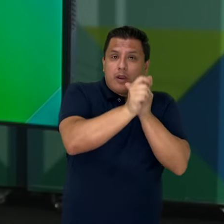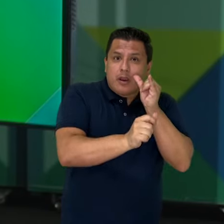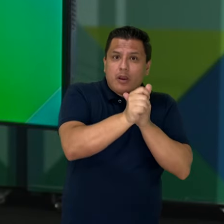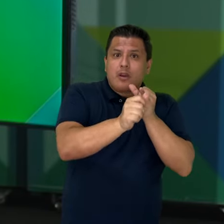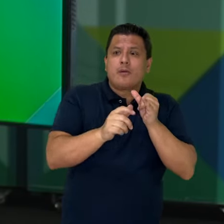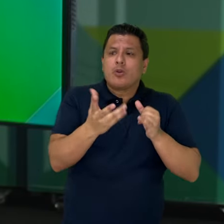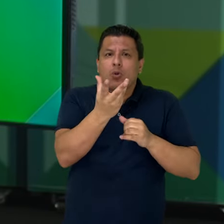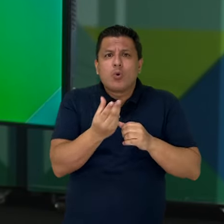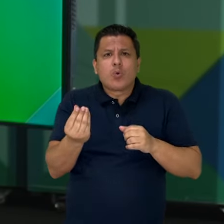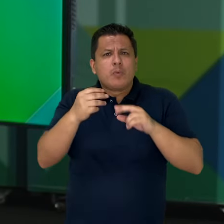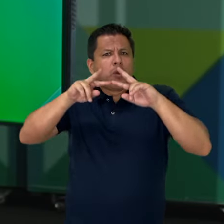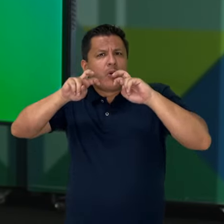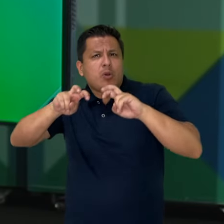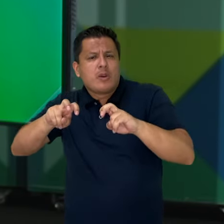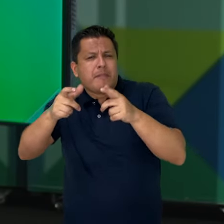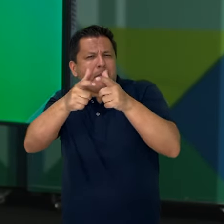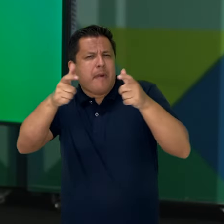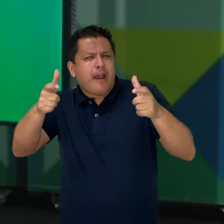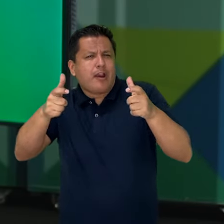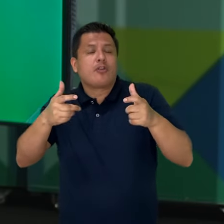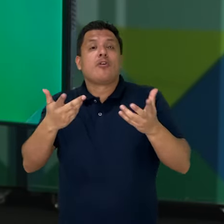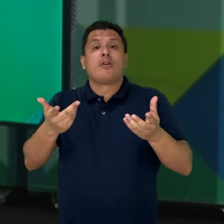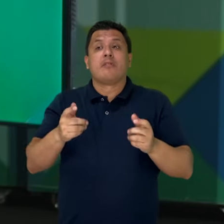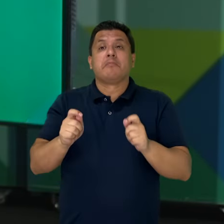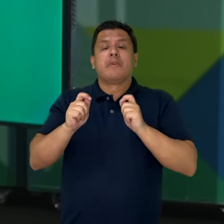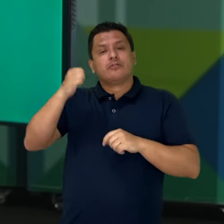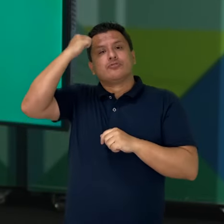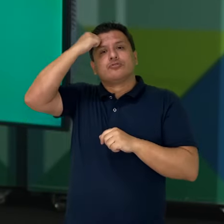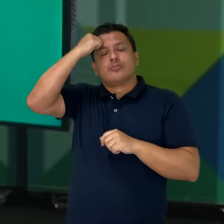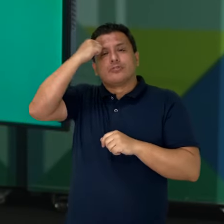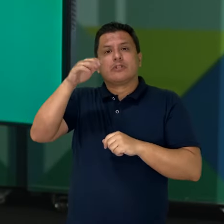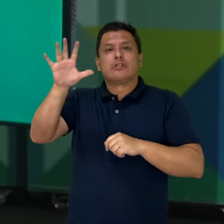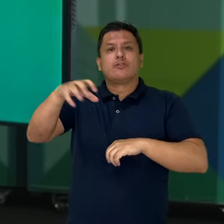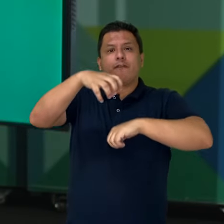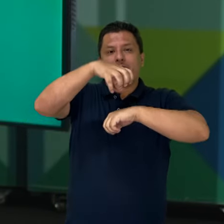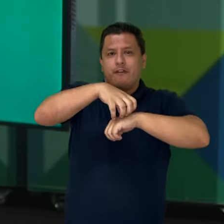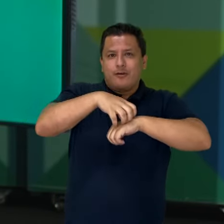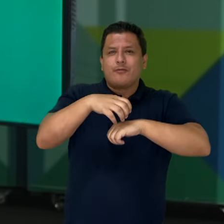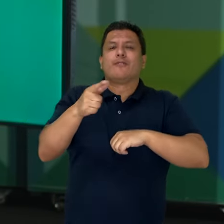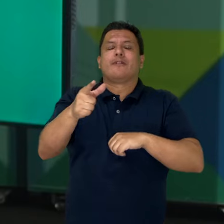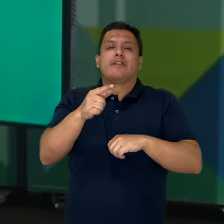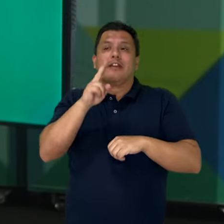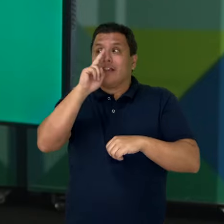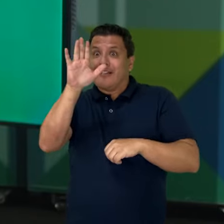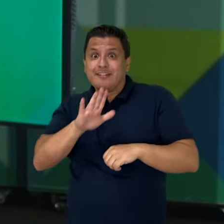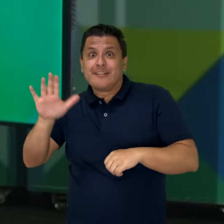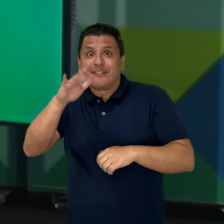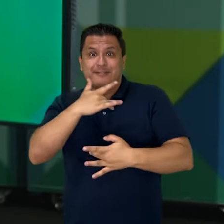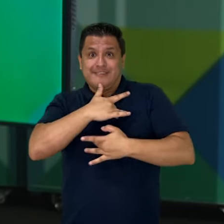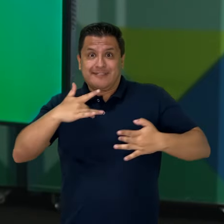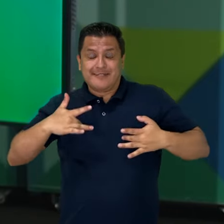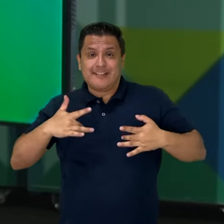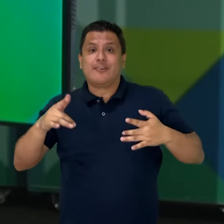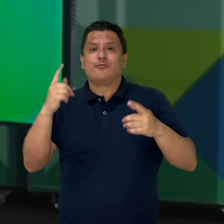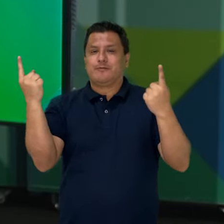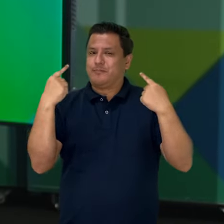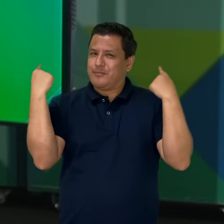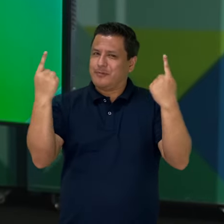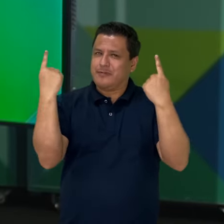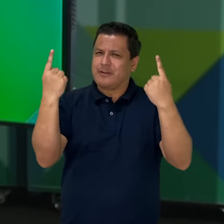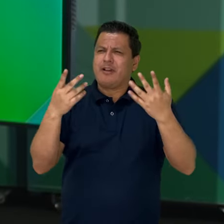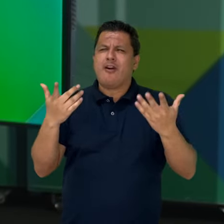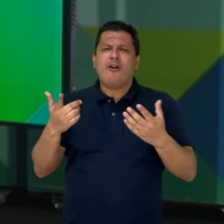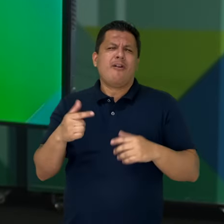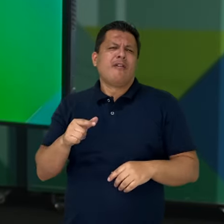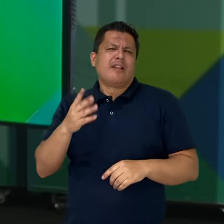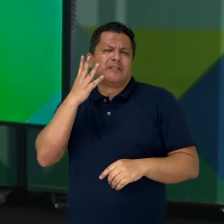investigador activo del grupo de macroeconomía aplicada y docente de la facultad Nacional de salud pública nivel nacional mi